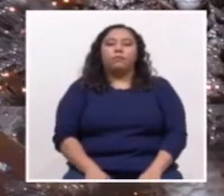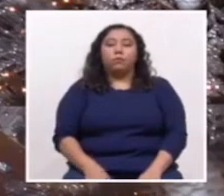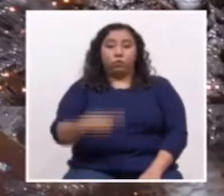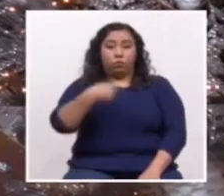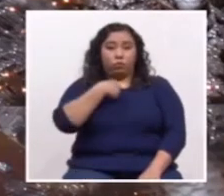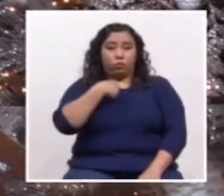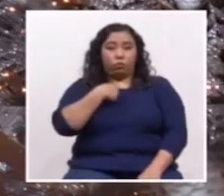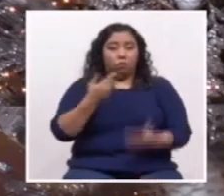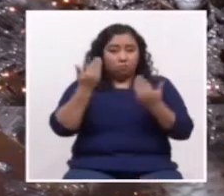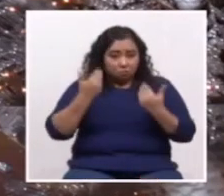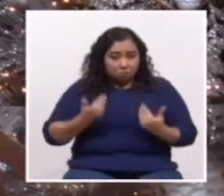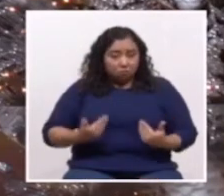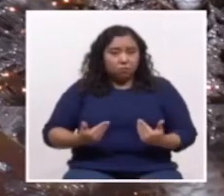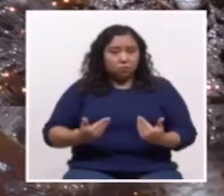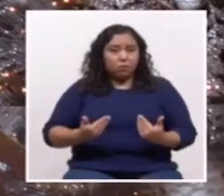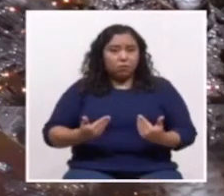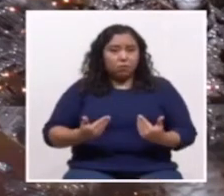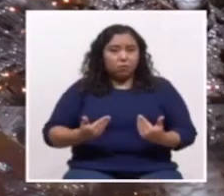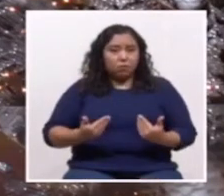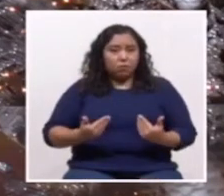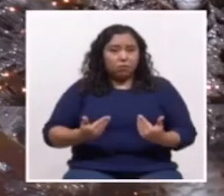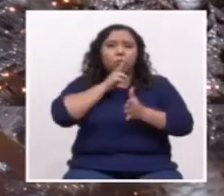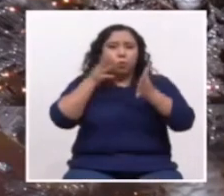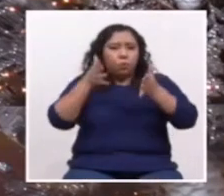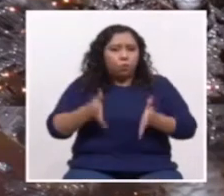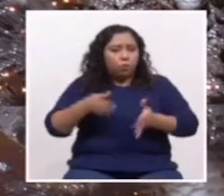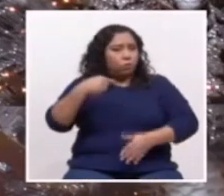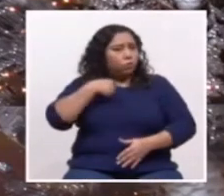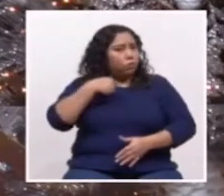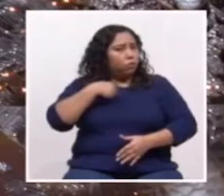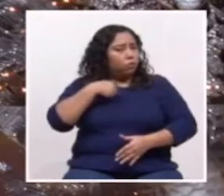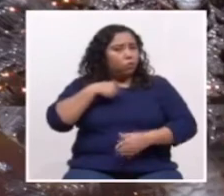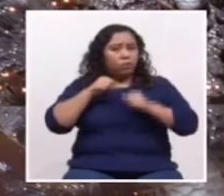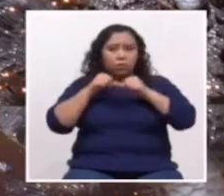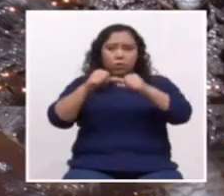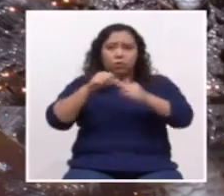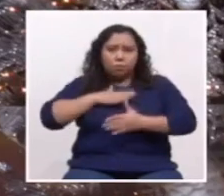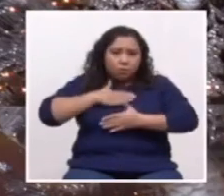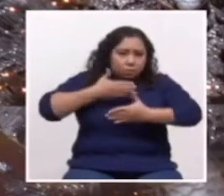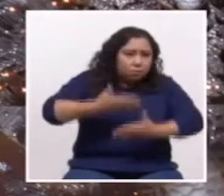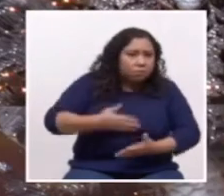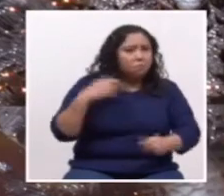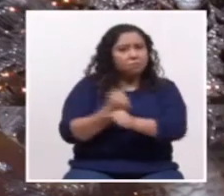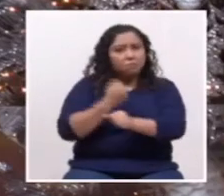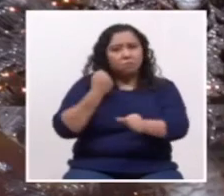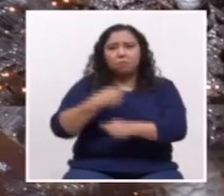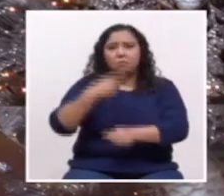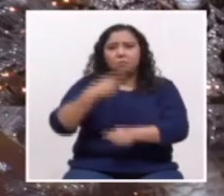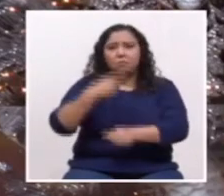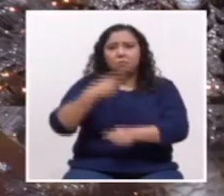siempre un ciudadano dispuesto a trabajar por el bienestar de todos.